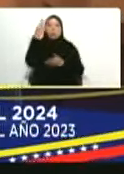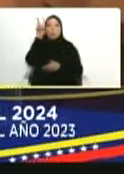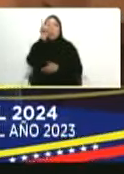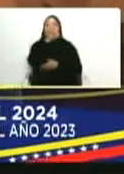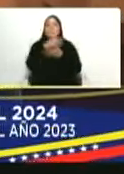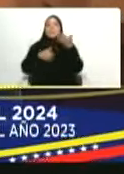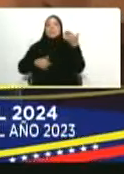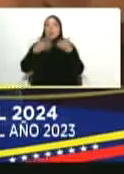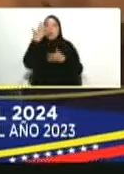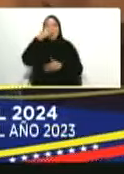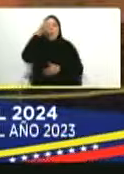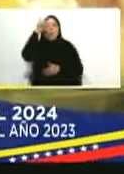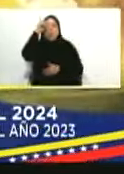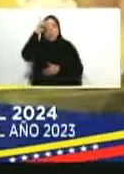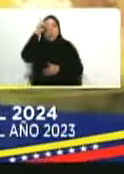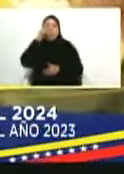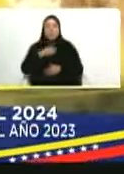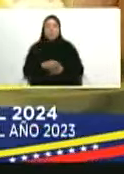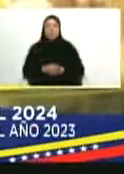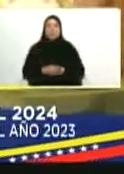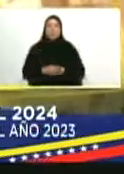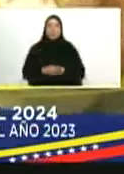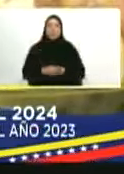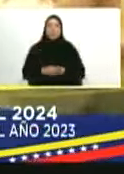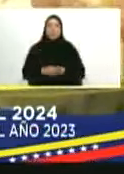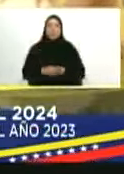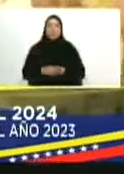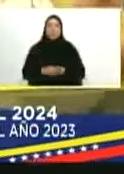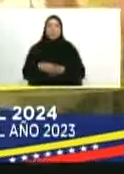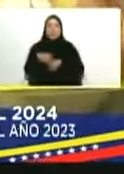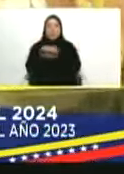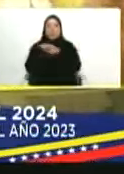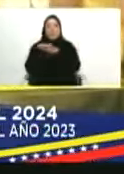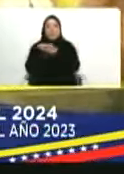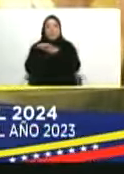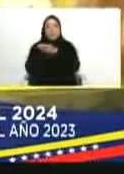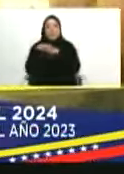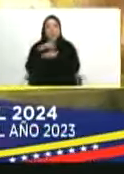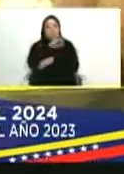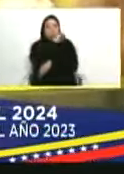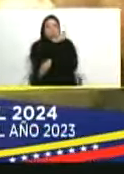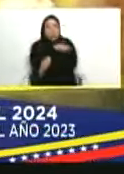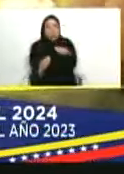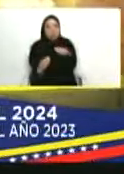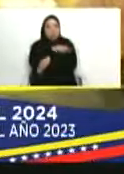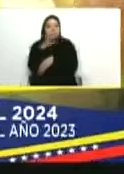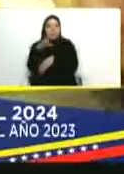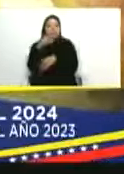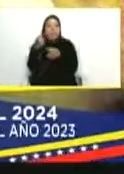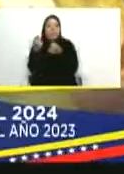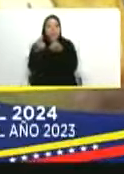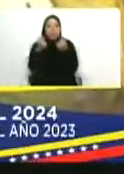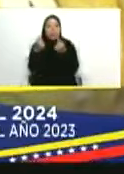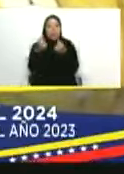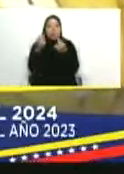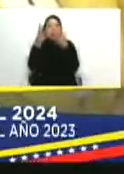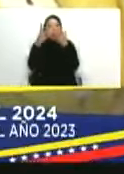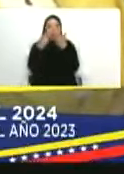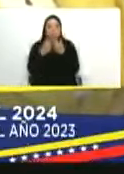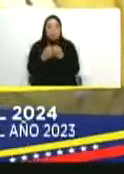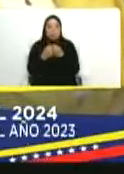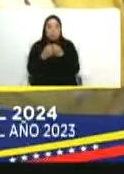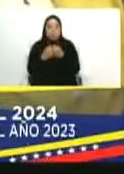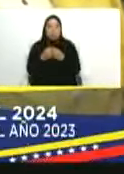Ejecutiva de la República Bolivariana de Venezuela y Ministra del Poder Popular para la Economía, Finanzas y